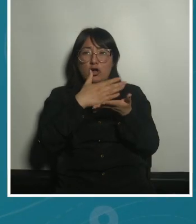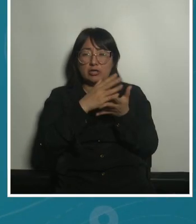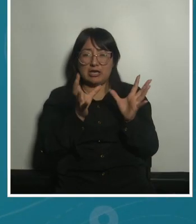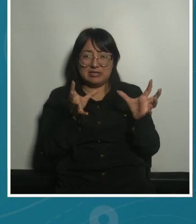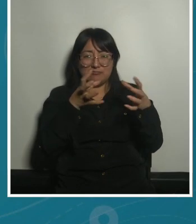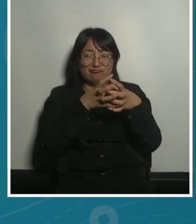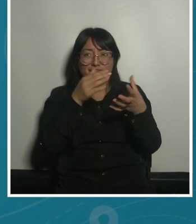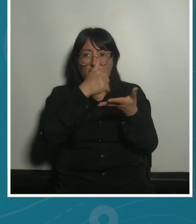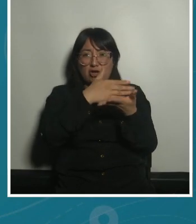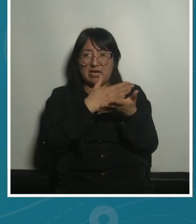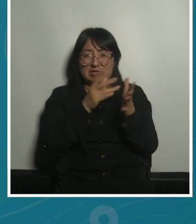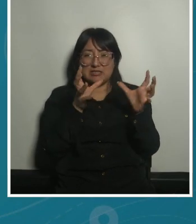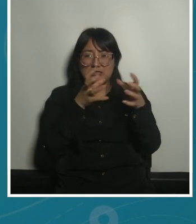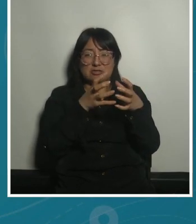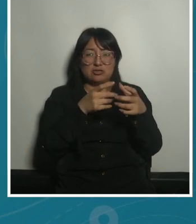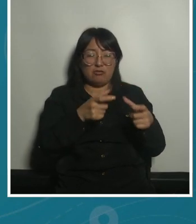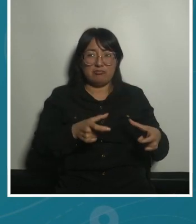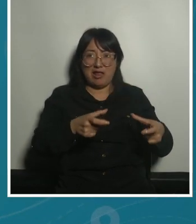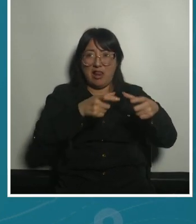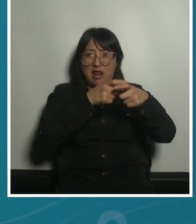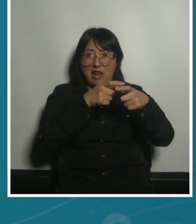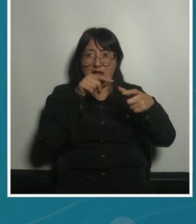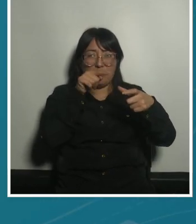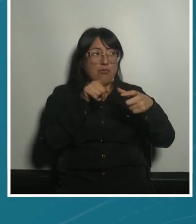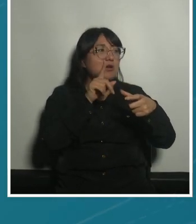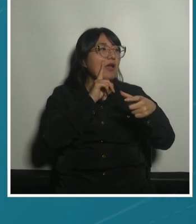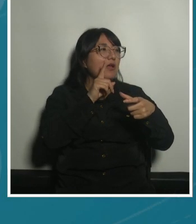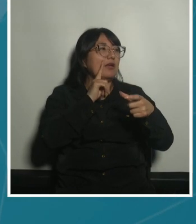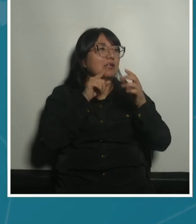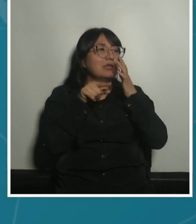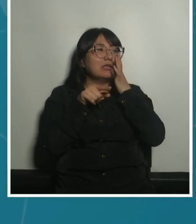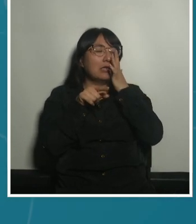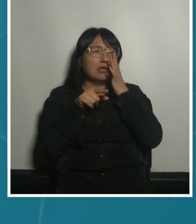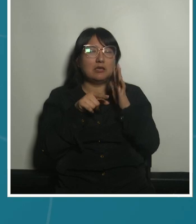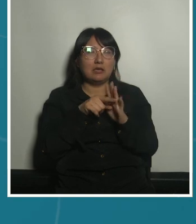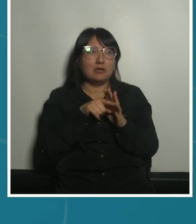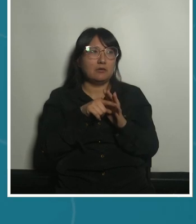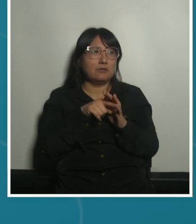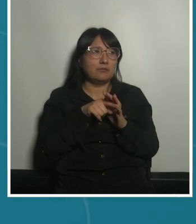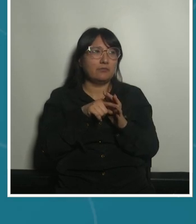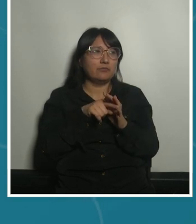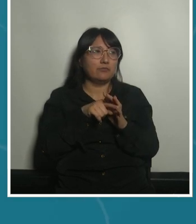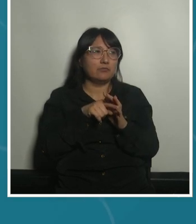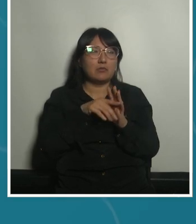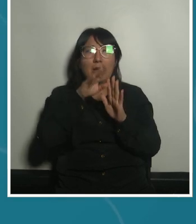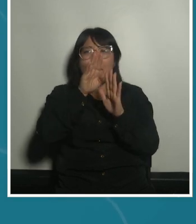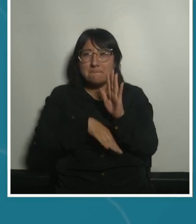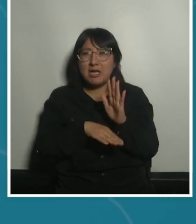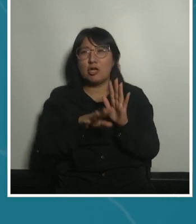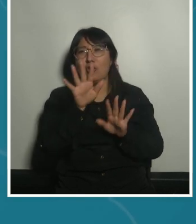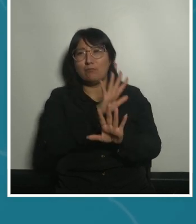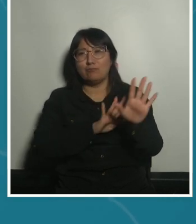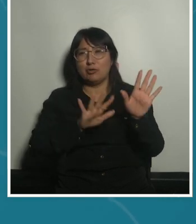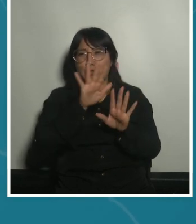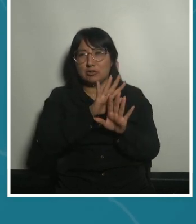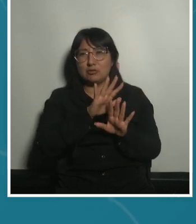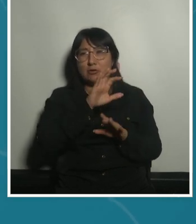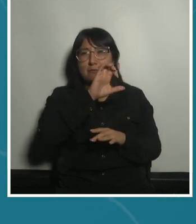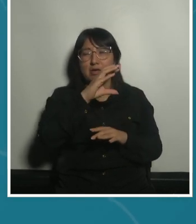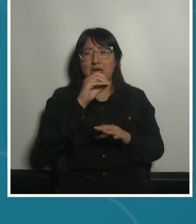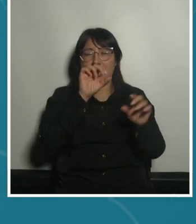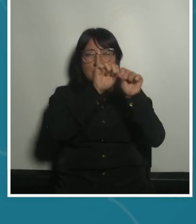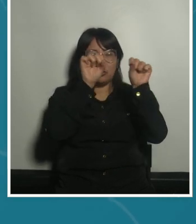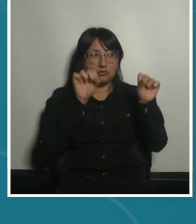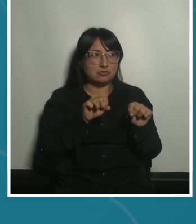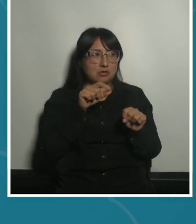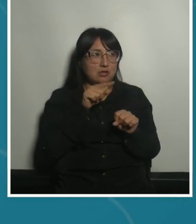de las lagunas, que tienen cada vez un menor buffer de protección para ecosistemas que son